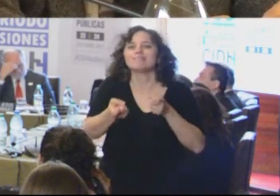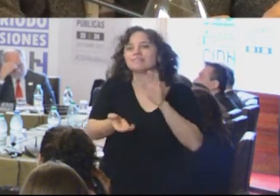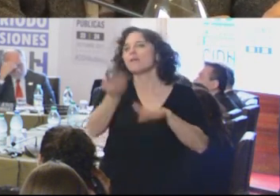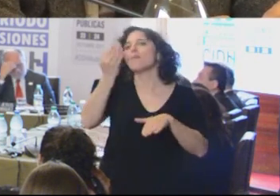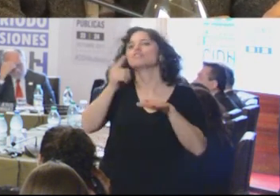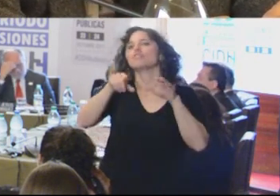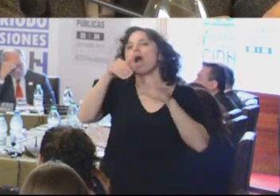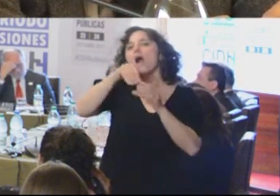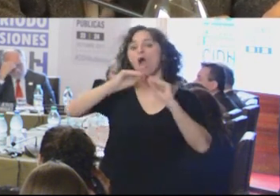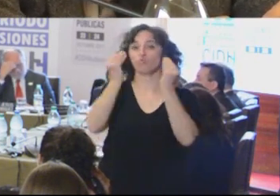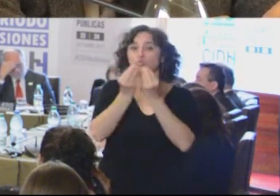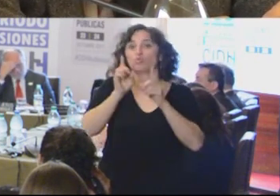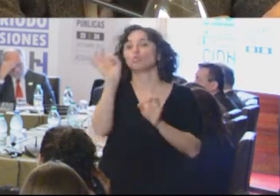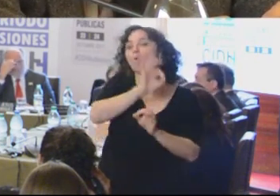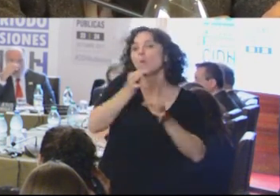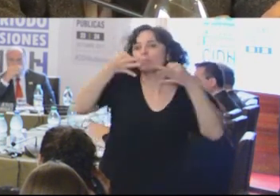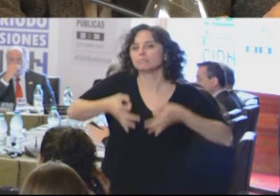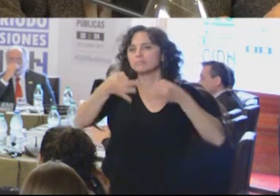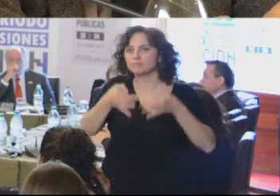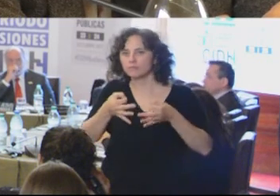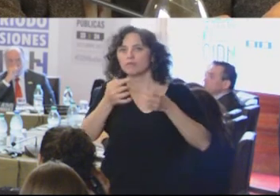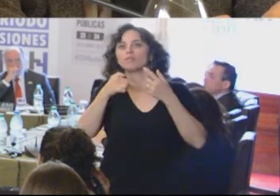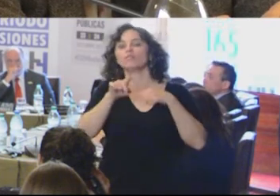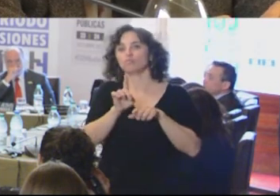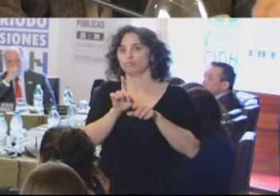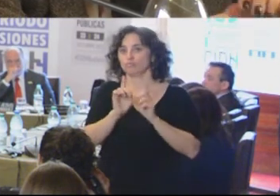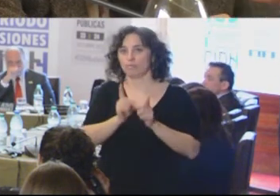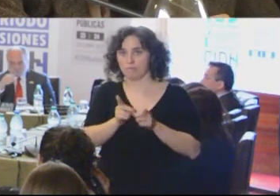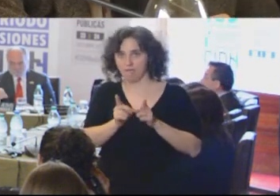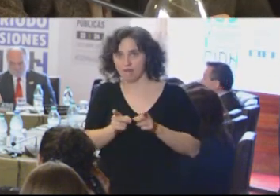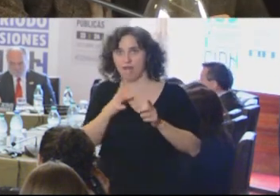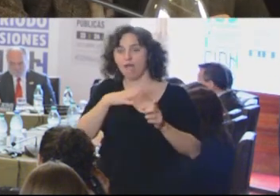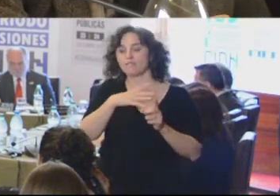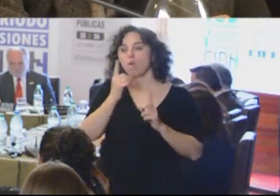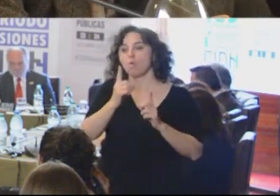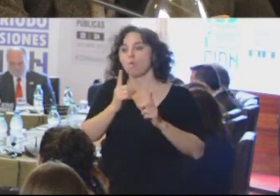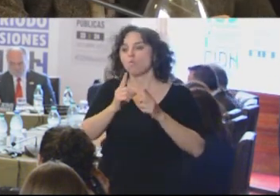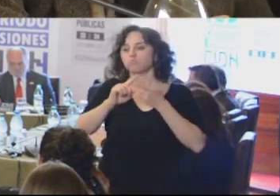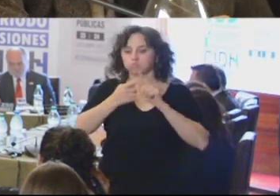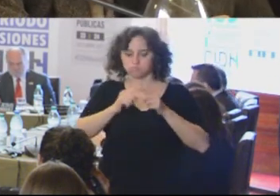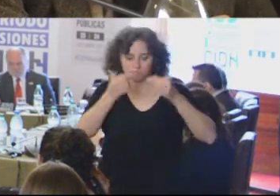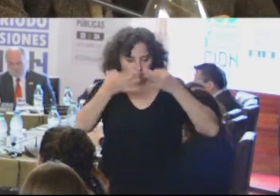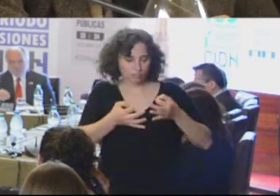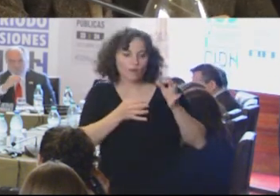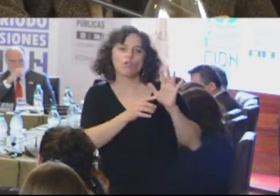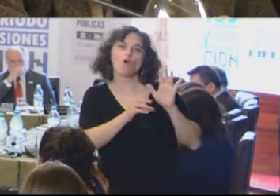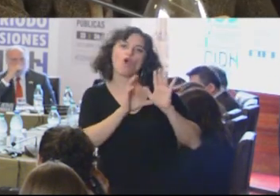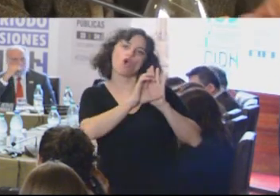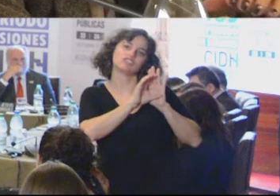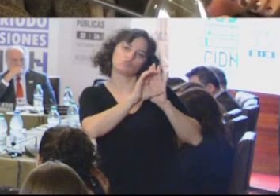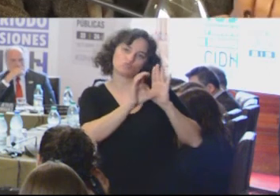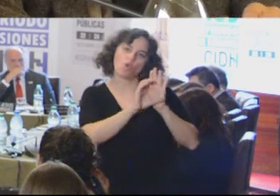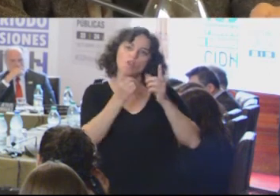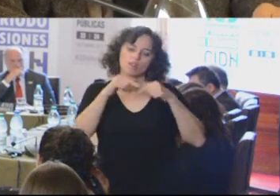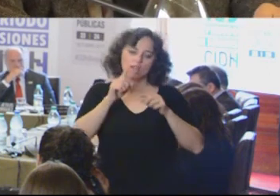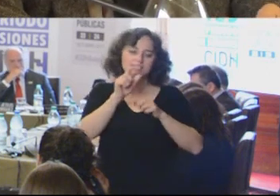o calificadas además contó con un blindaje constitucional a través de la sentencia